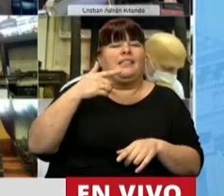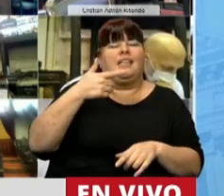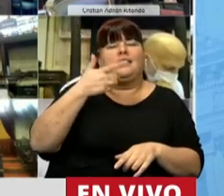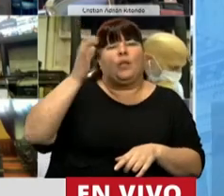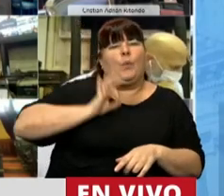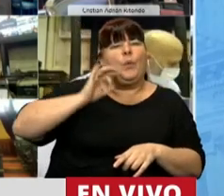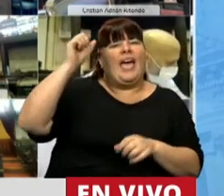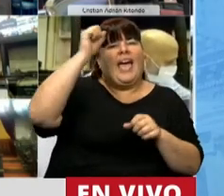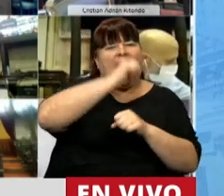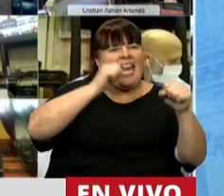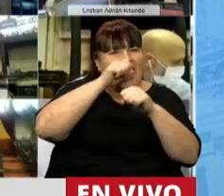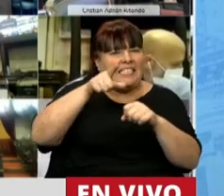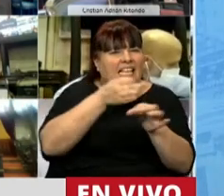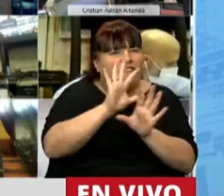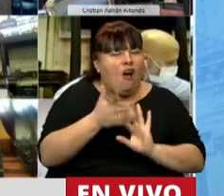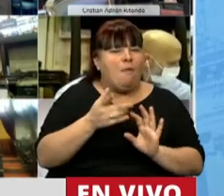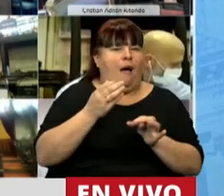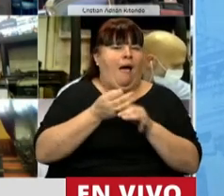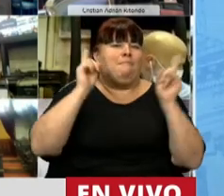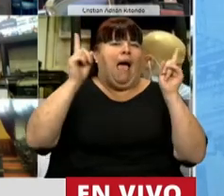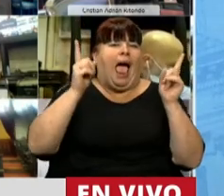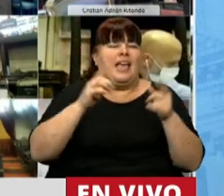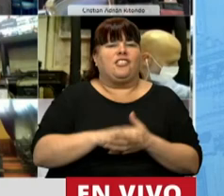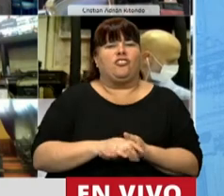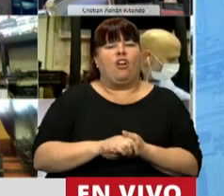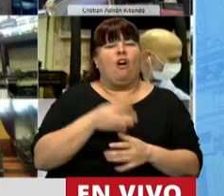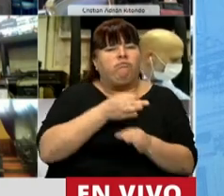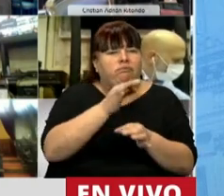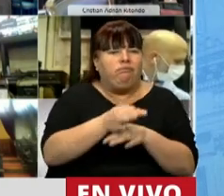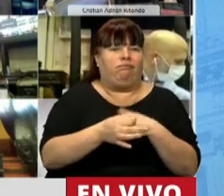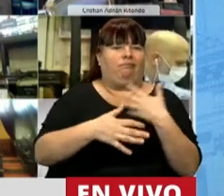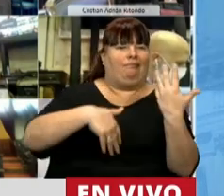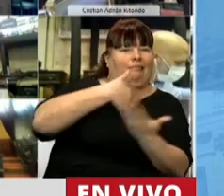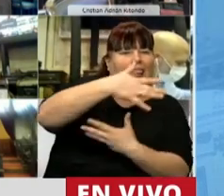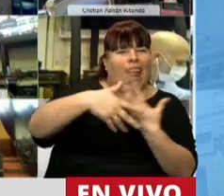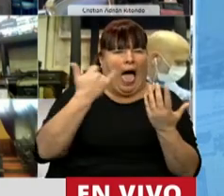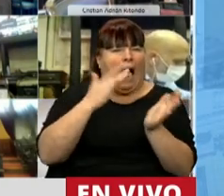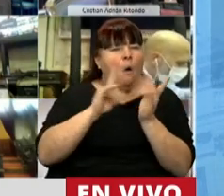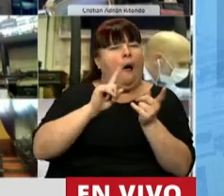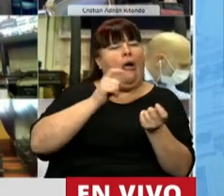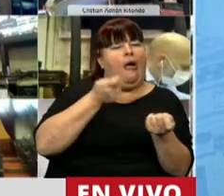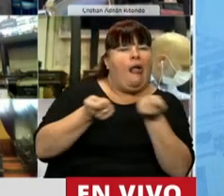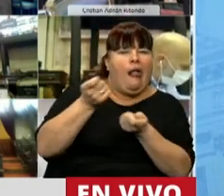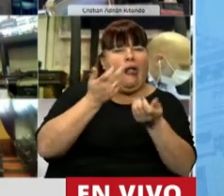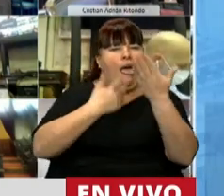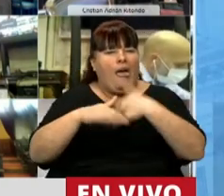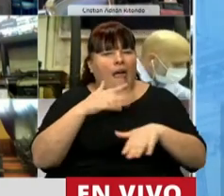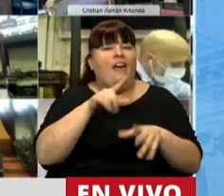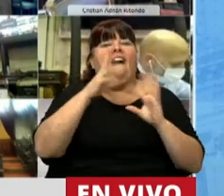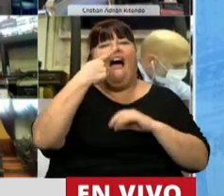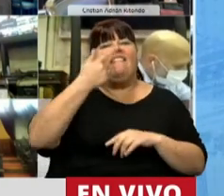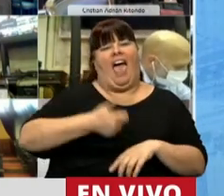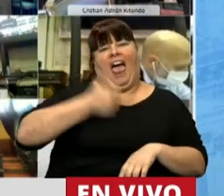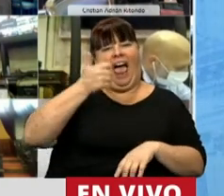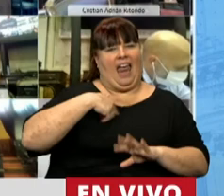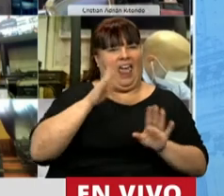en la antigua Grecia. Eran maestros de la oratoria, daban vueltas a argumentos evidentes. Su finalidad consistía en ganar